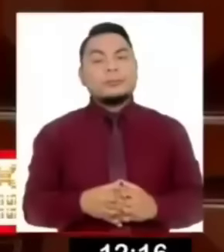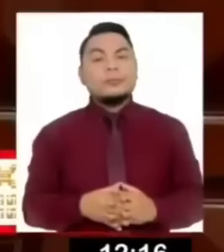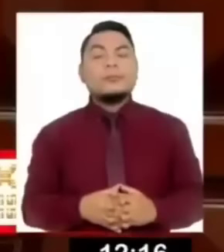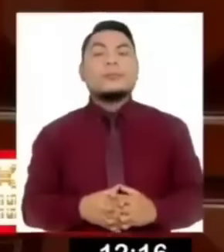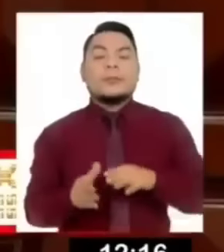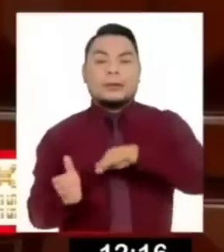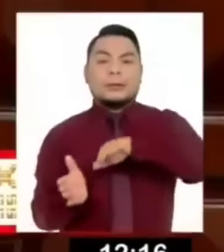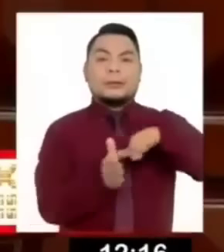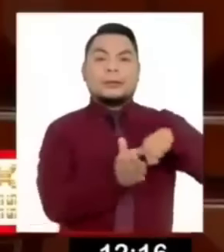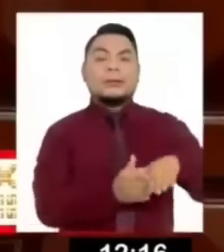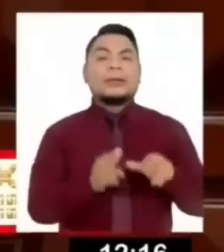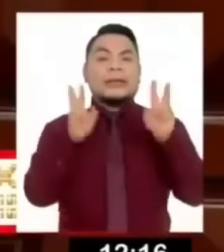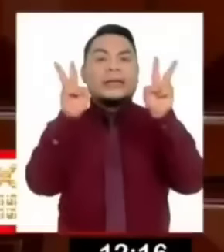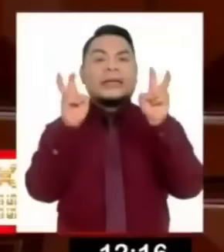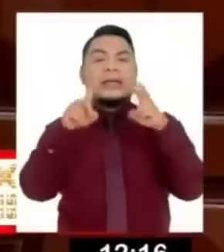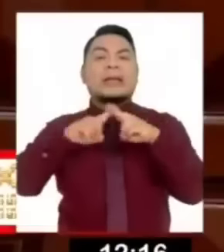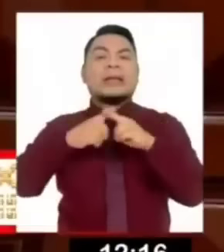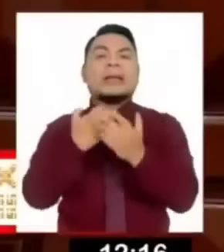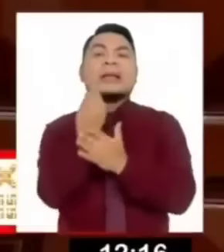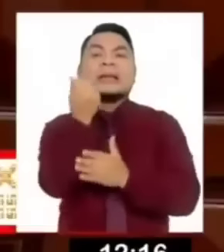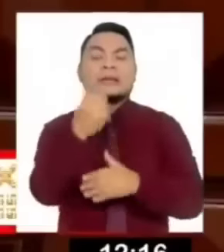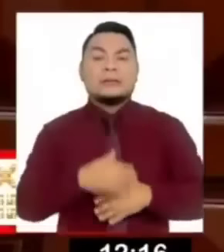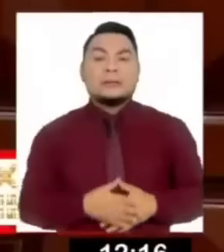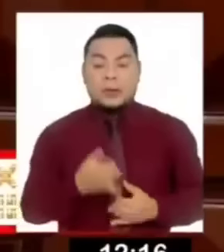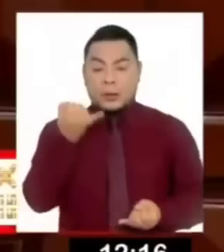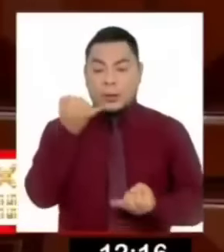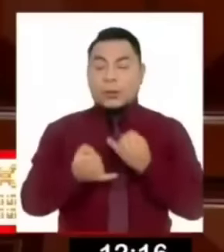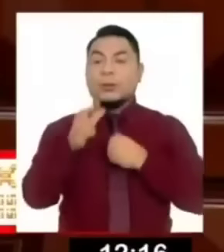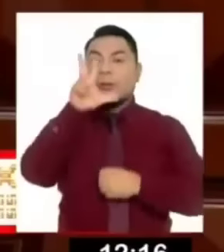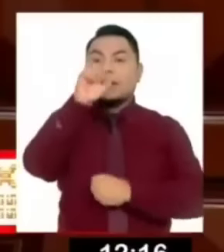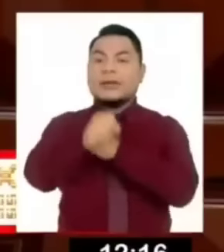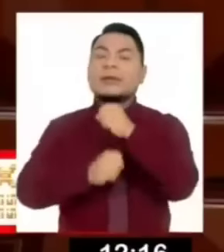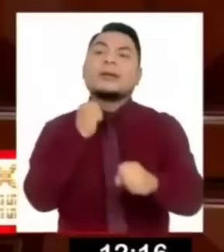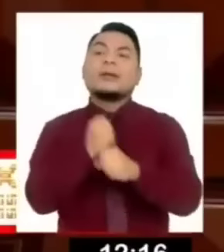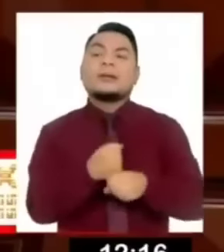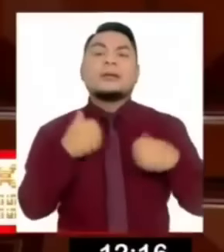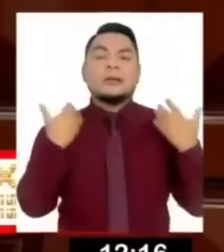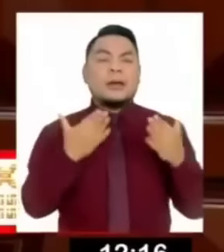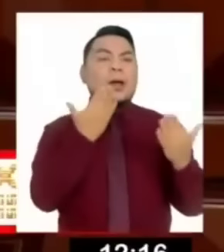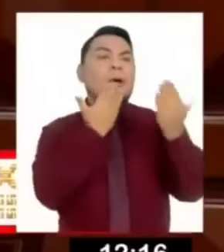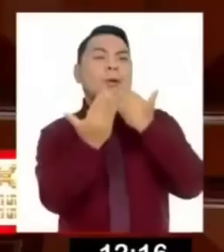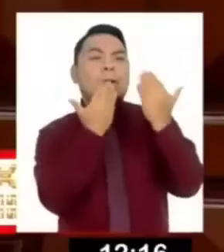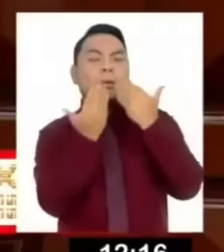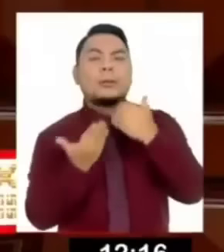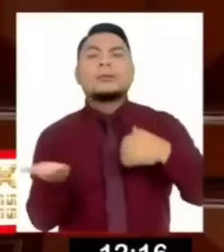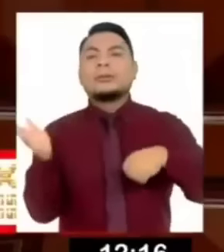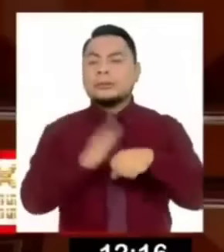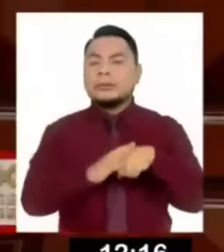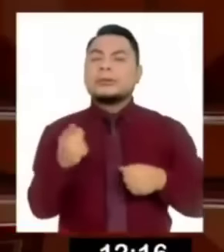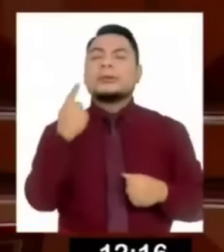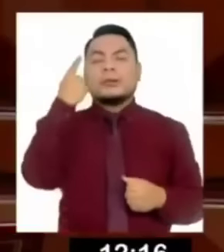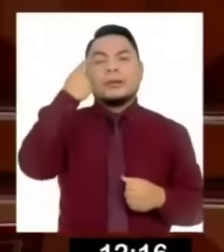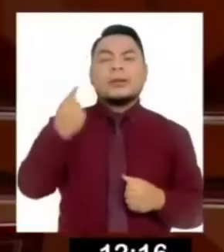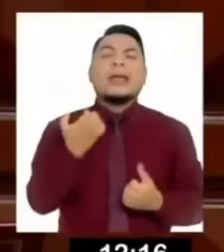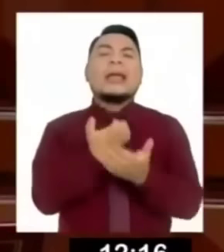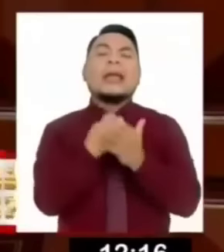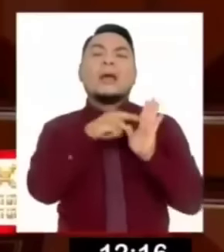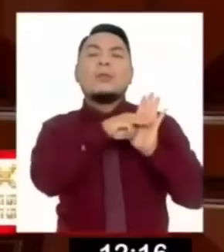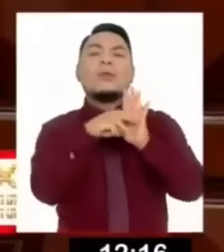Reactivación económica. En los últimos 30 años se ha discutido mucho sobre las falencias del modelo